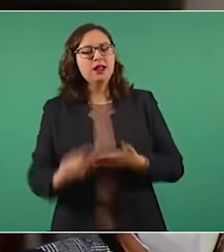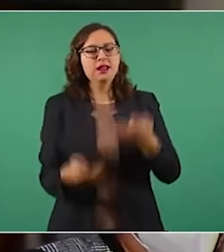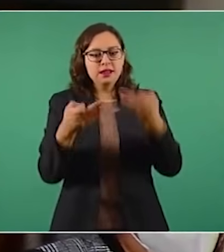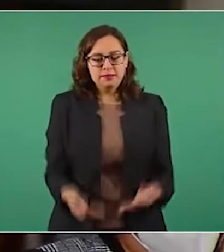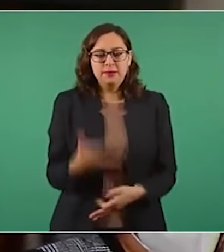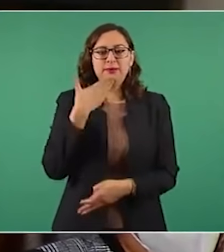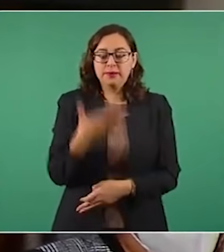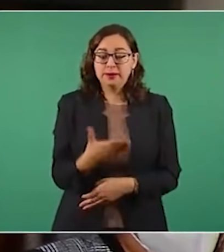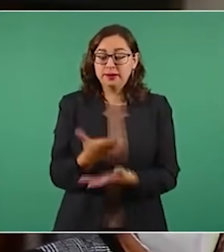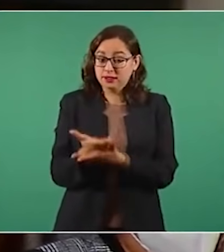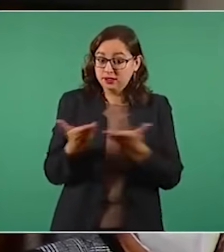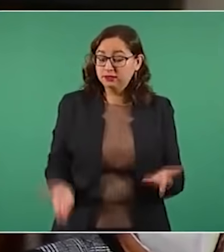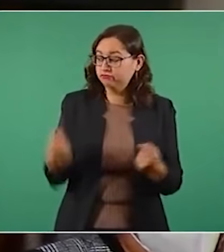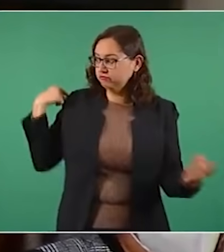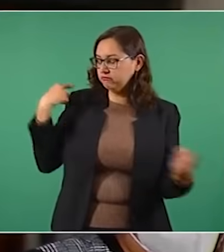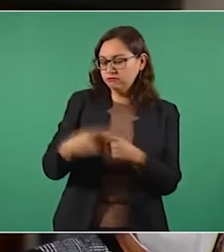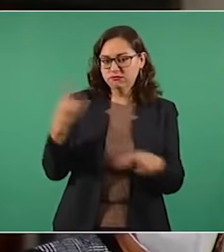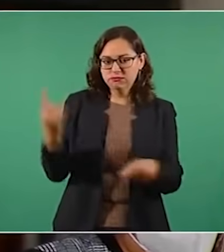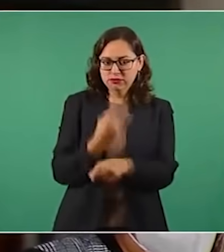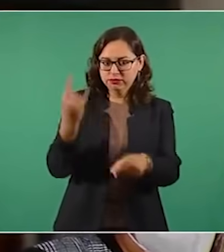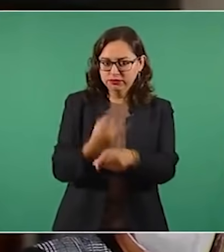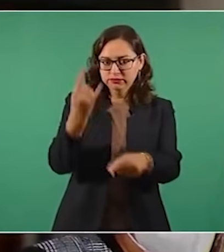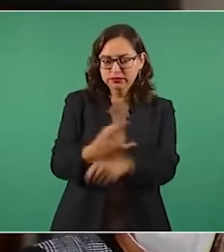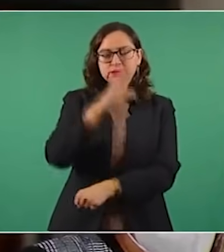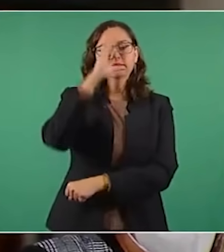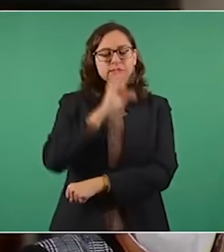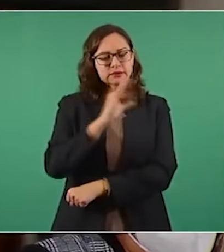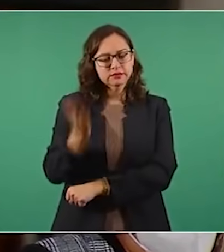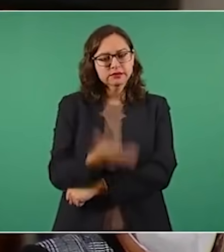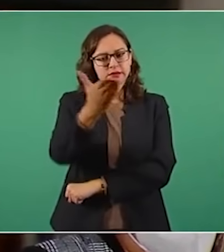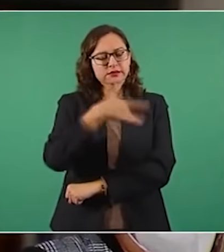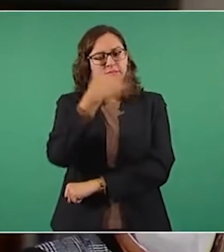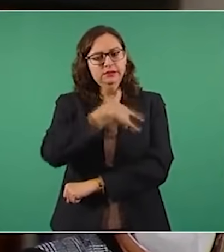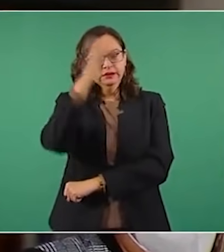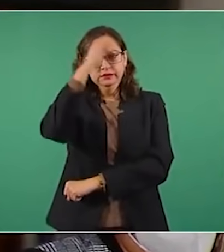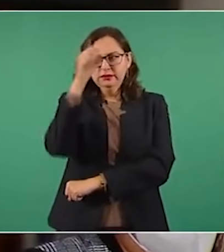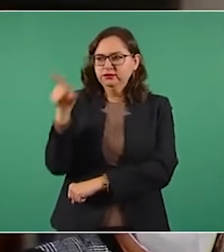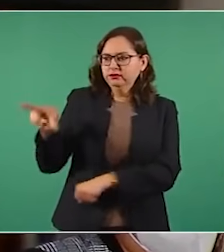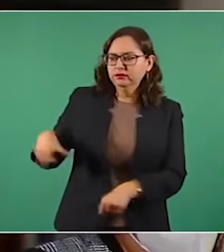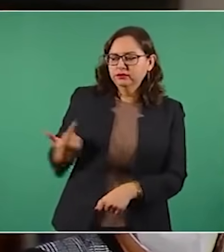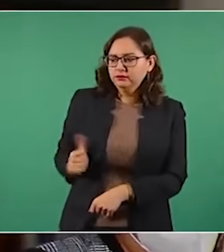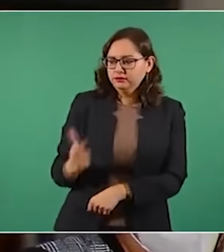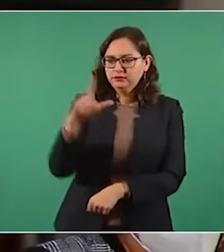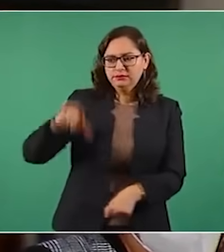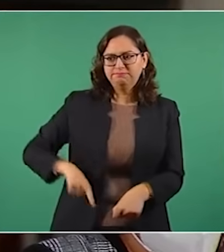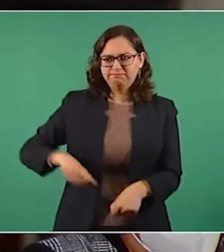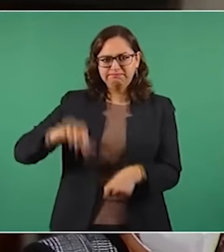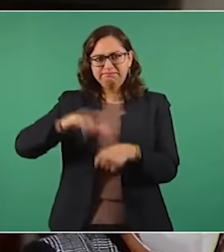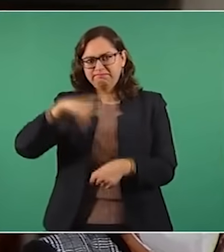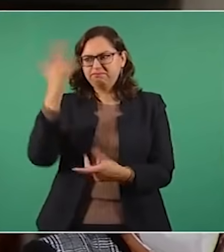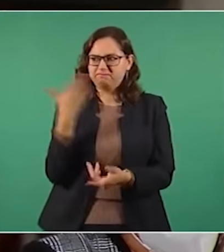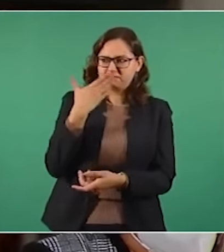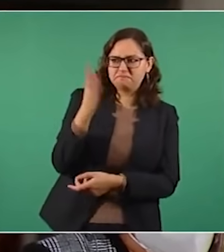aguas, y hasta el momento pues esto no se cumple. Presidente, ¿qué opina usted sobre la postura del gobernador de Guanajuato? Y preguntarle si